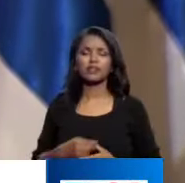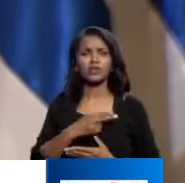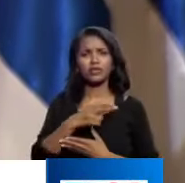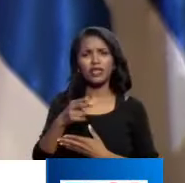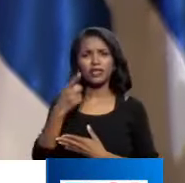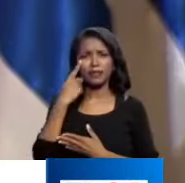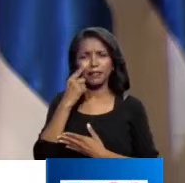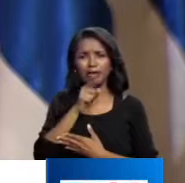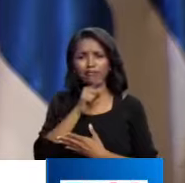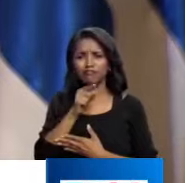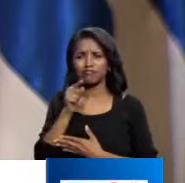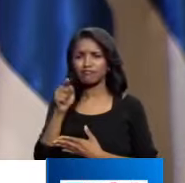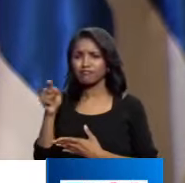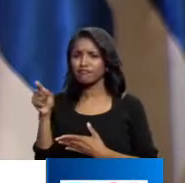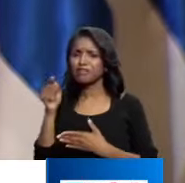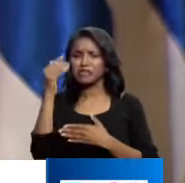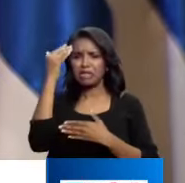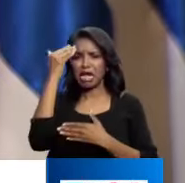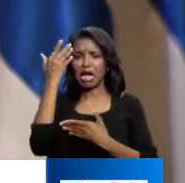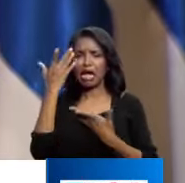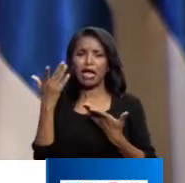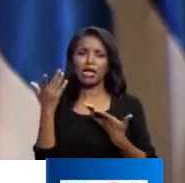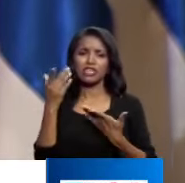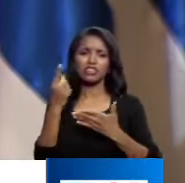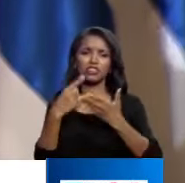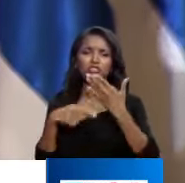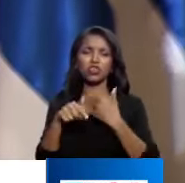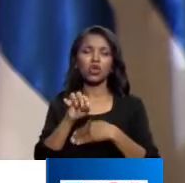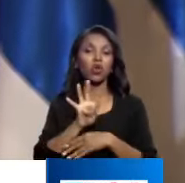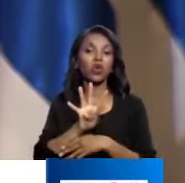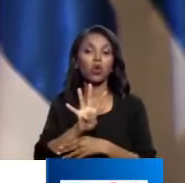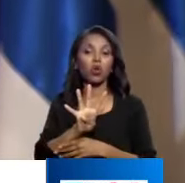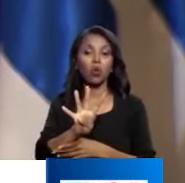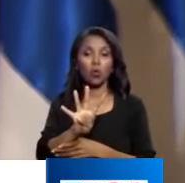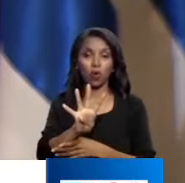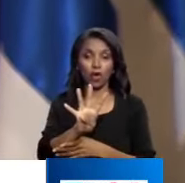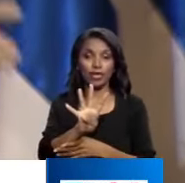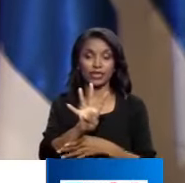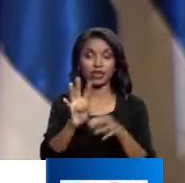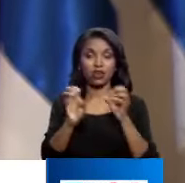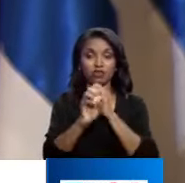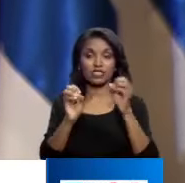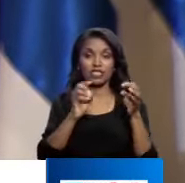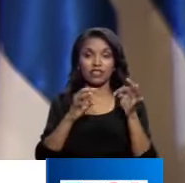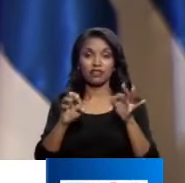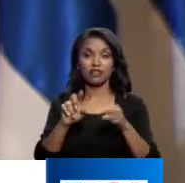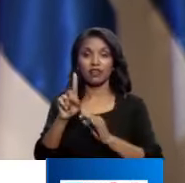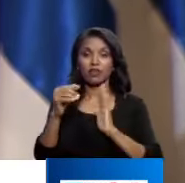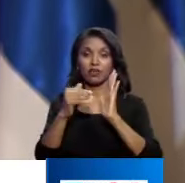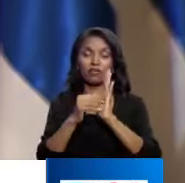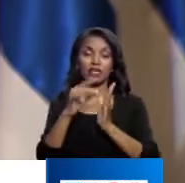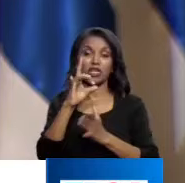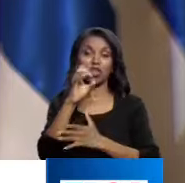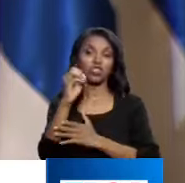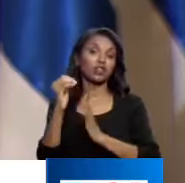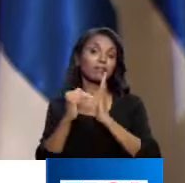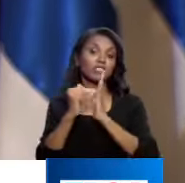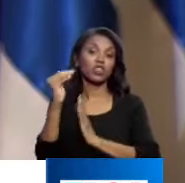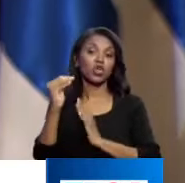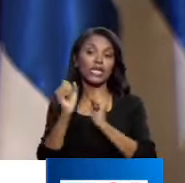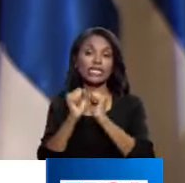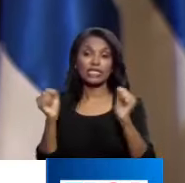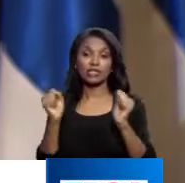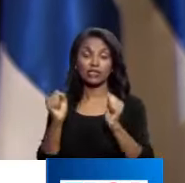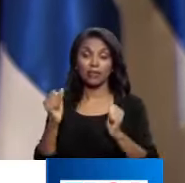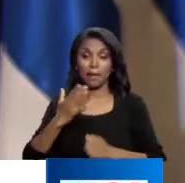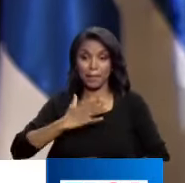las propuestas donde solamente han beneficiado a 4 operadores de turismo con 1.800 millones de dólares.